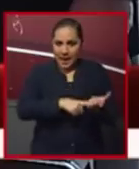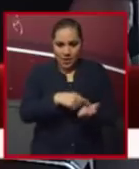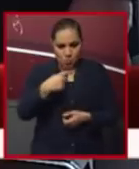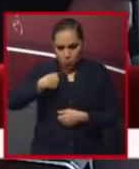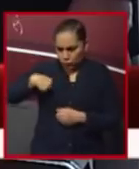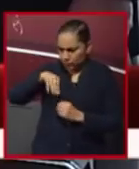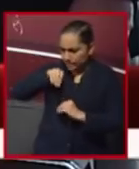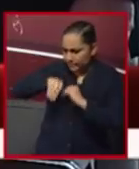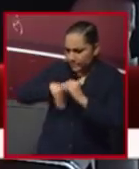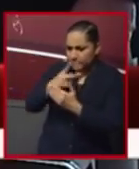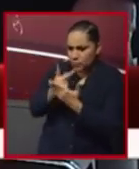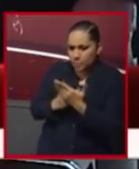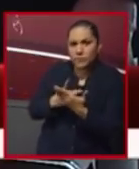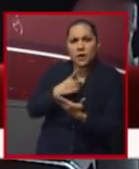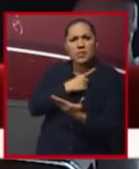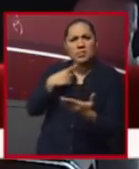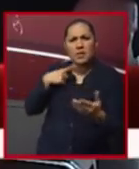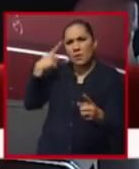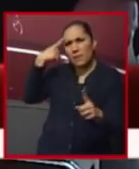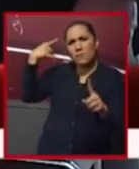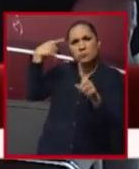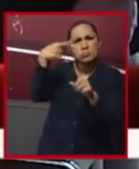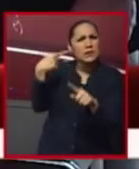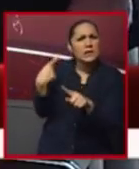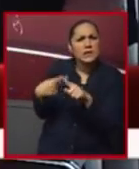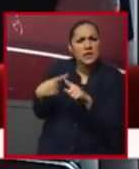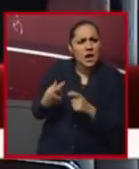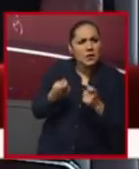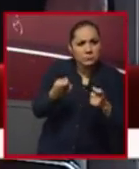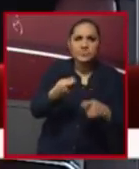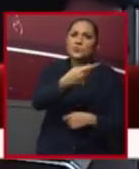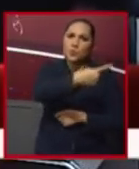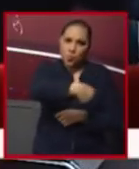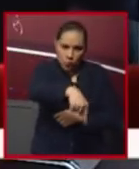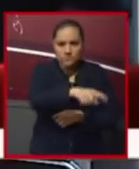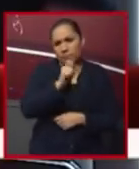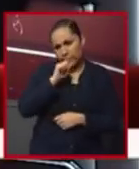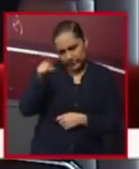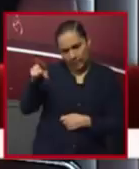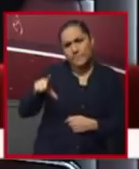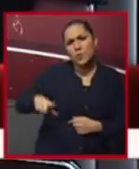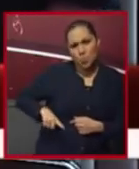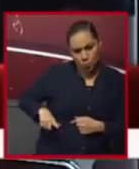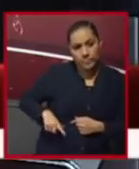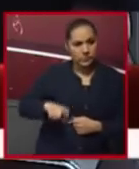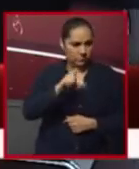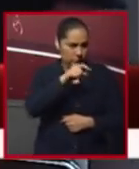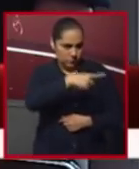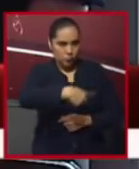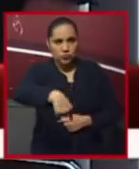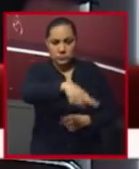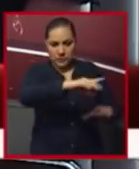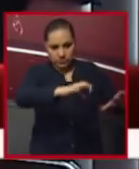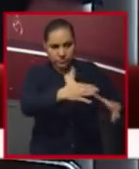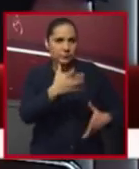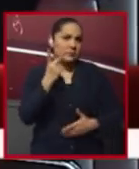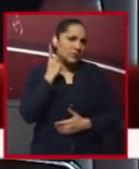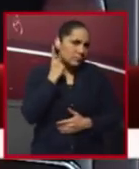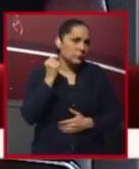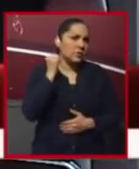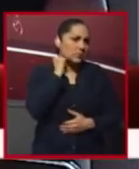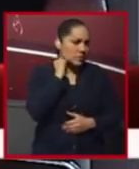nuestros programas de trabajo y atender estas solicitudes. Entonces, el enfoque de todos nuestros programas de trabajo está